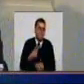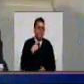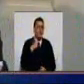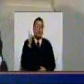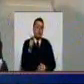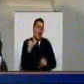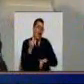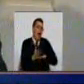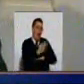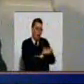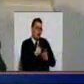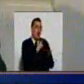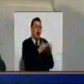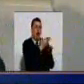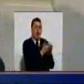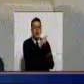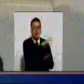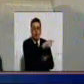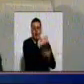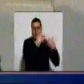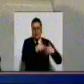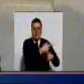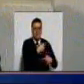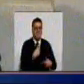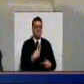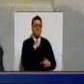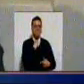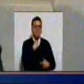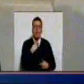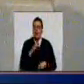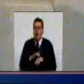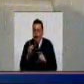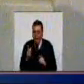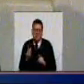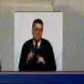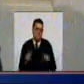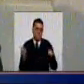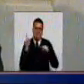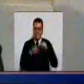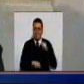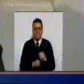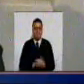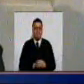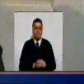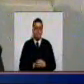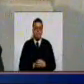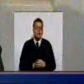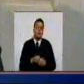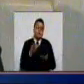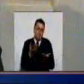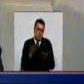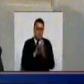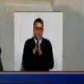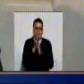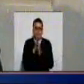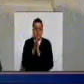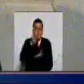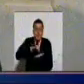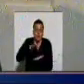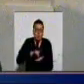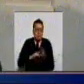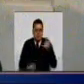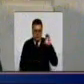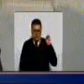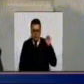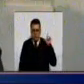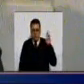este del que estamos hablando. Inclusive por esta razón, ya mencioné que el endeudamiento de